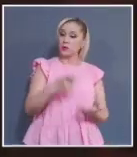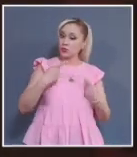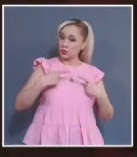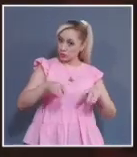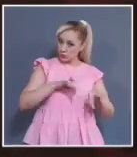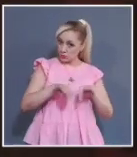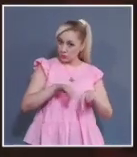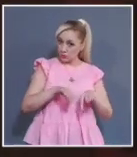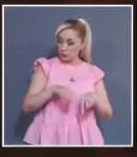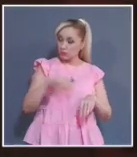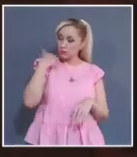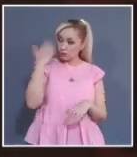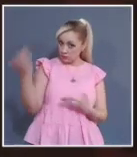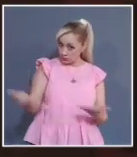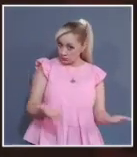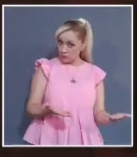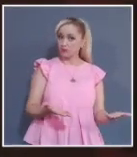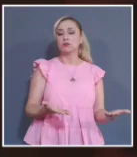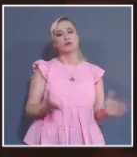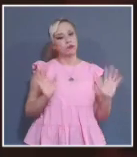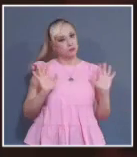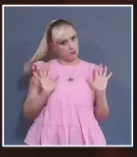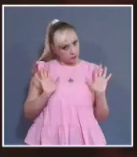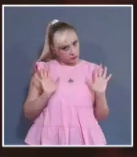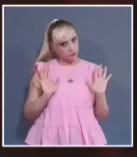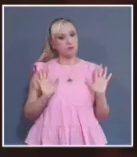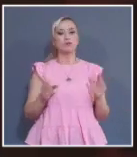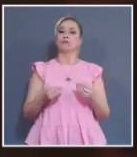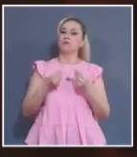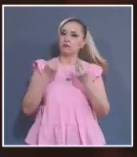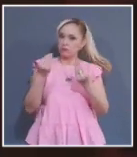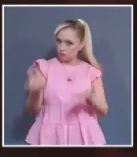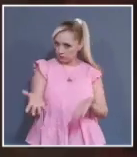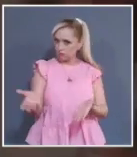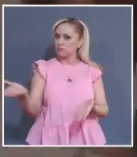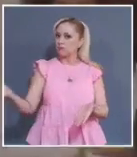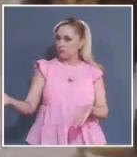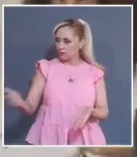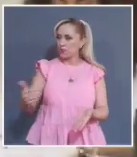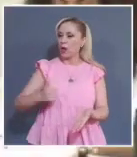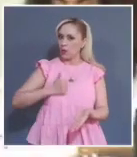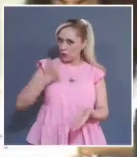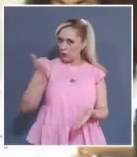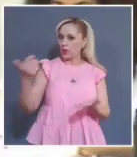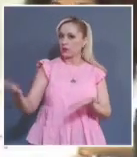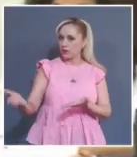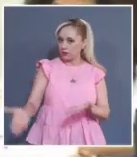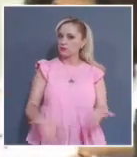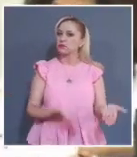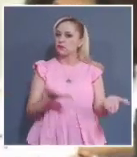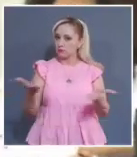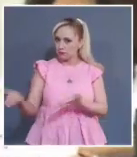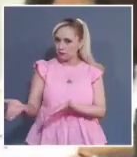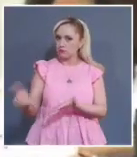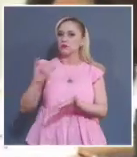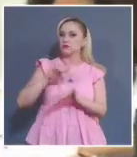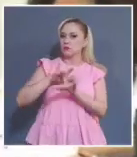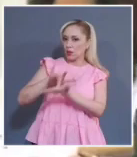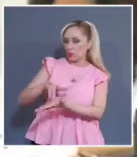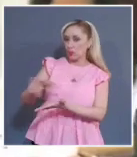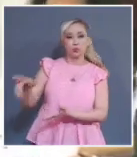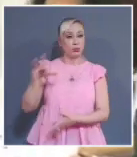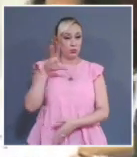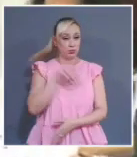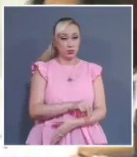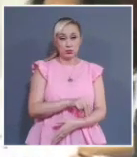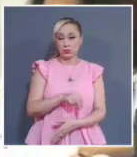y aprovechar las oportunidades que ofrece su ubicación estratégica. Para el canal del Poder Judicial de la Federación, Juan